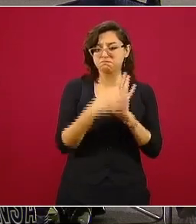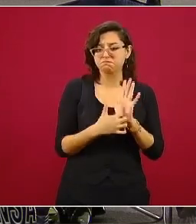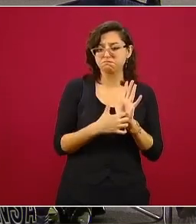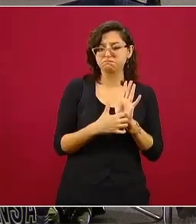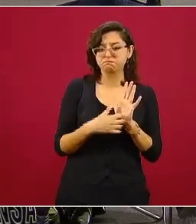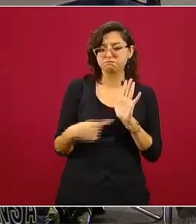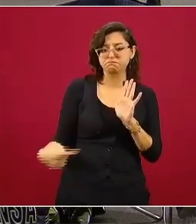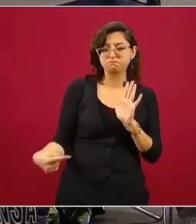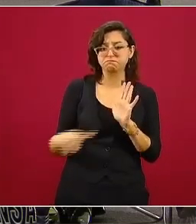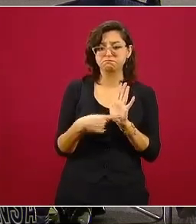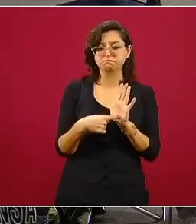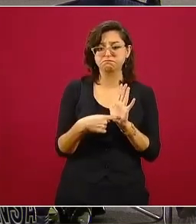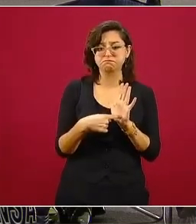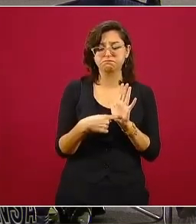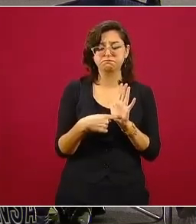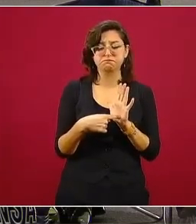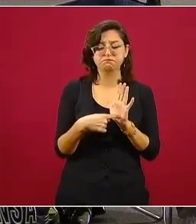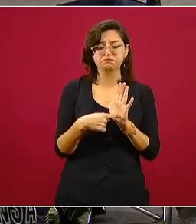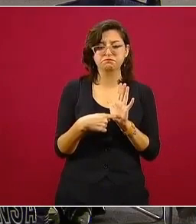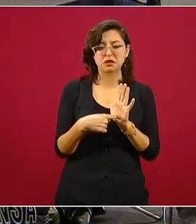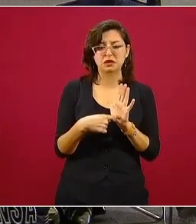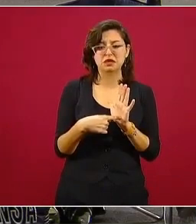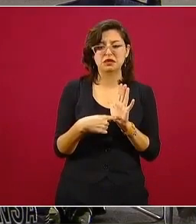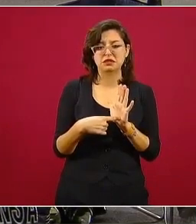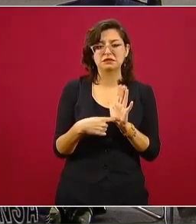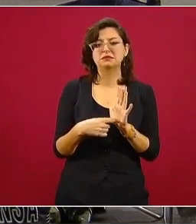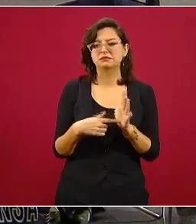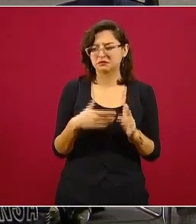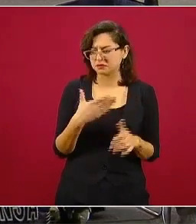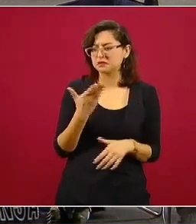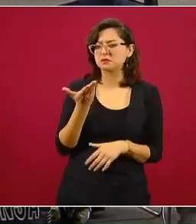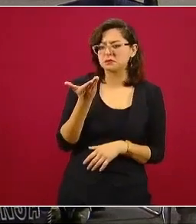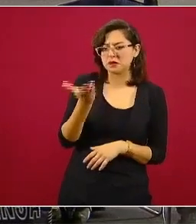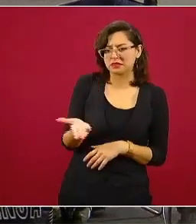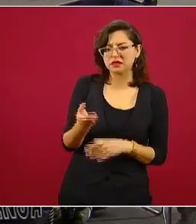sido pues solicitado,